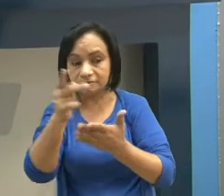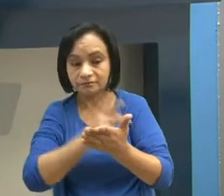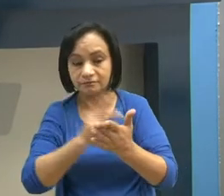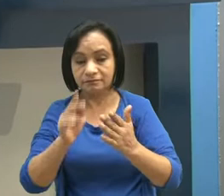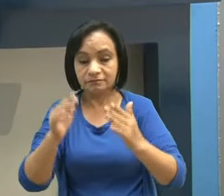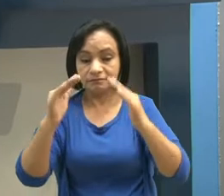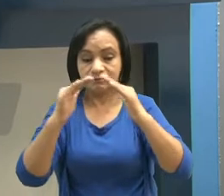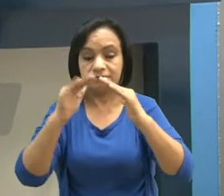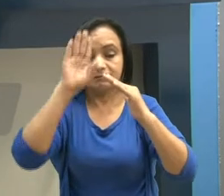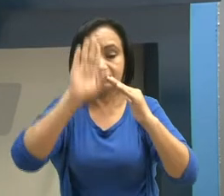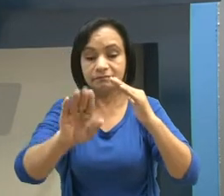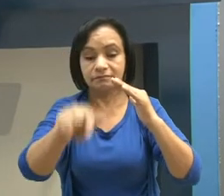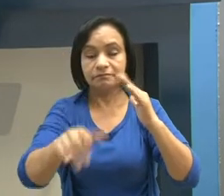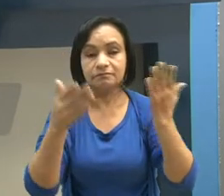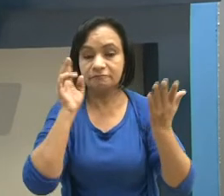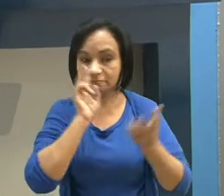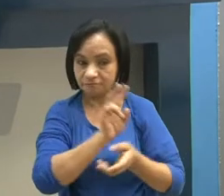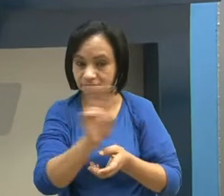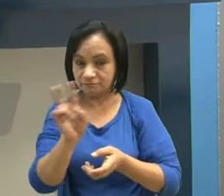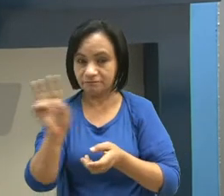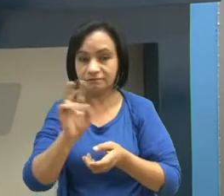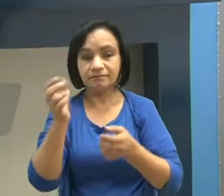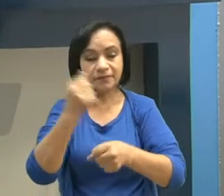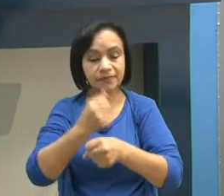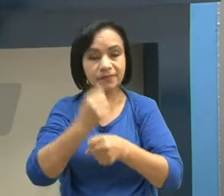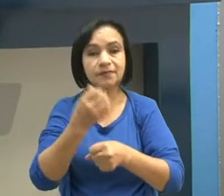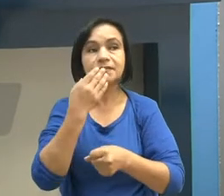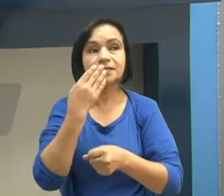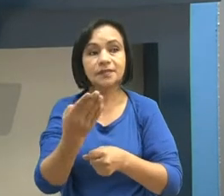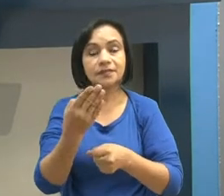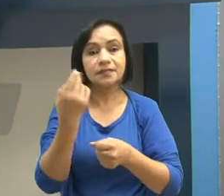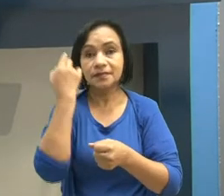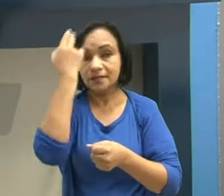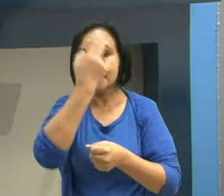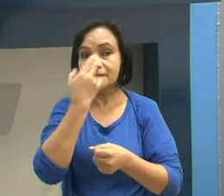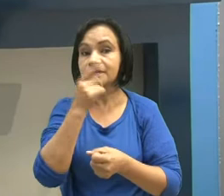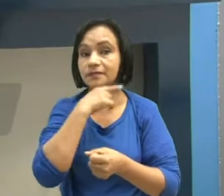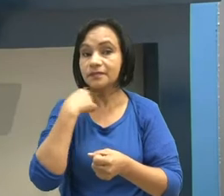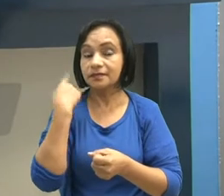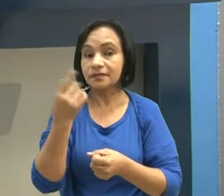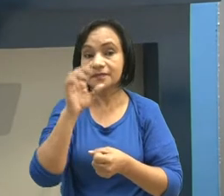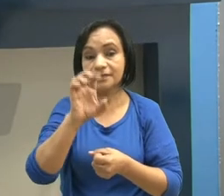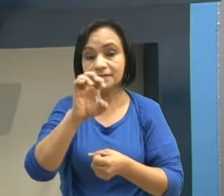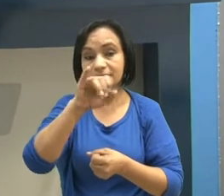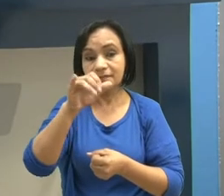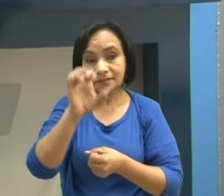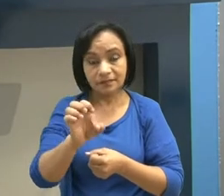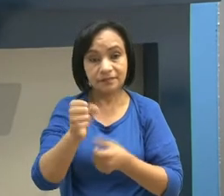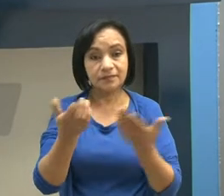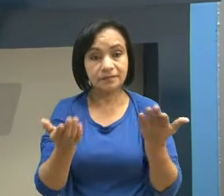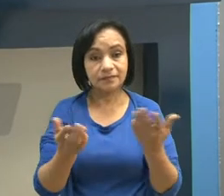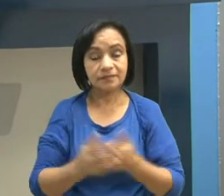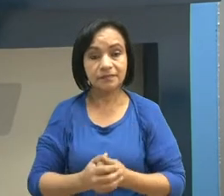casa, realmente tener ese control exhaustivo sobre la ejecución de la obra. Y qué bien que me lo preguntas, porque realmente es un eje de trabajo